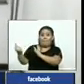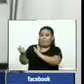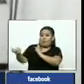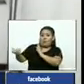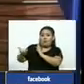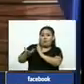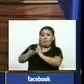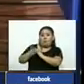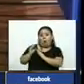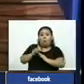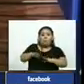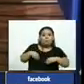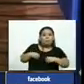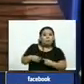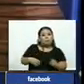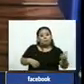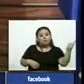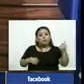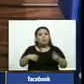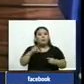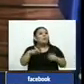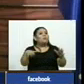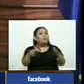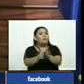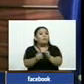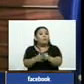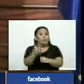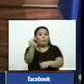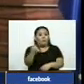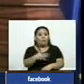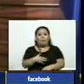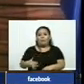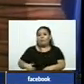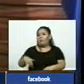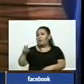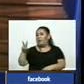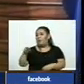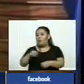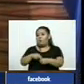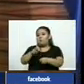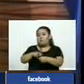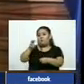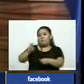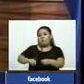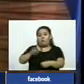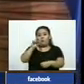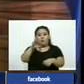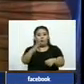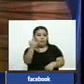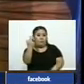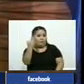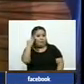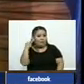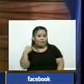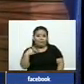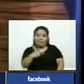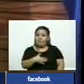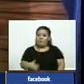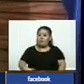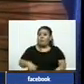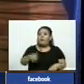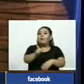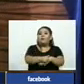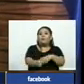ser trasladados. El pedido crece en torno a la renuncia del presidente Evo Morales, pero el gobierno, a través de la presidenta de la Cámara de Senadores,